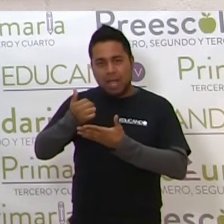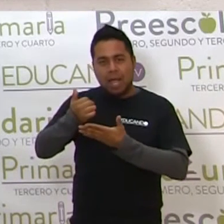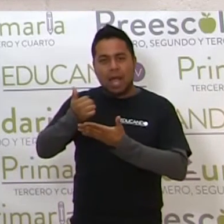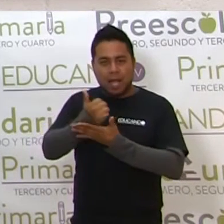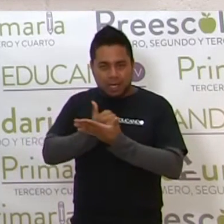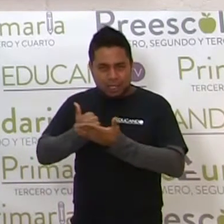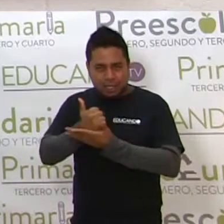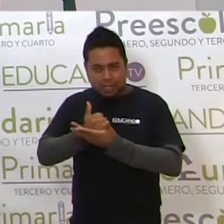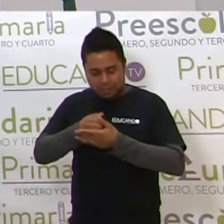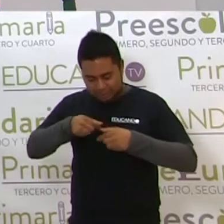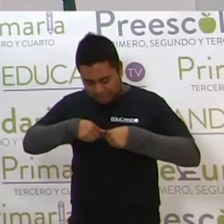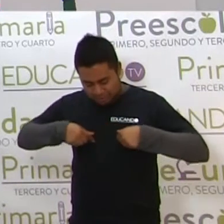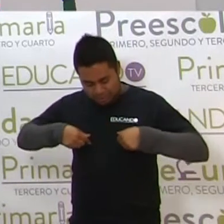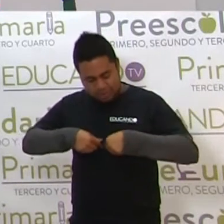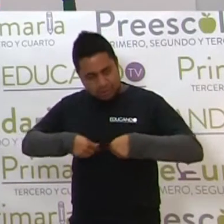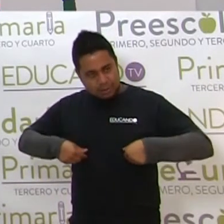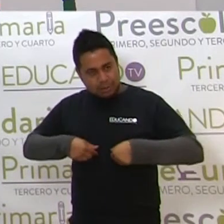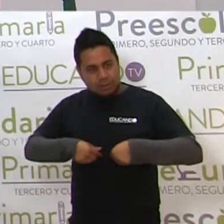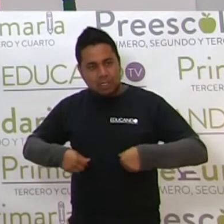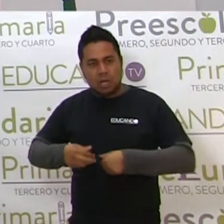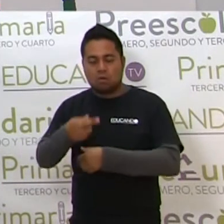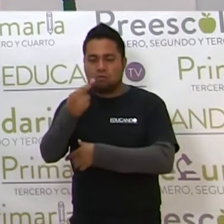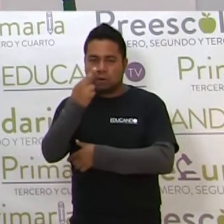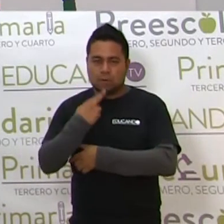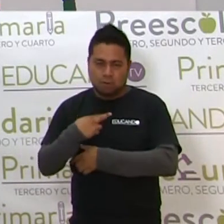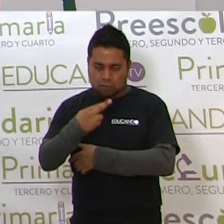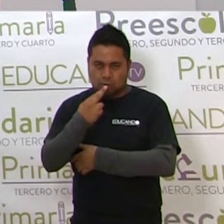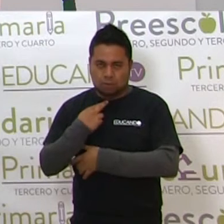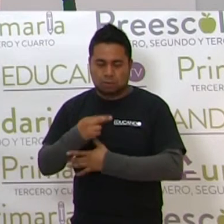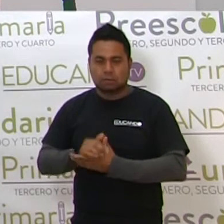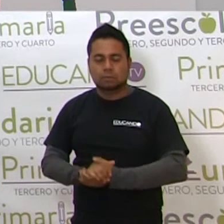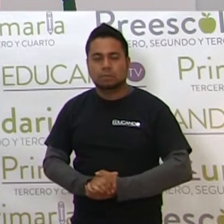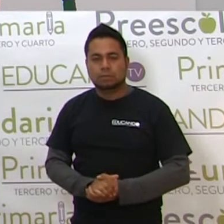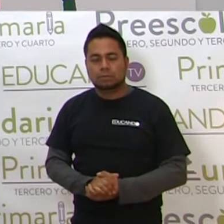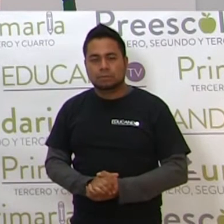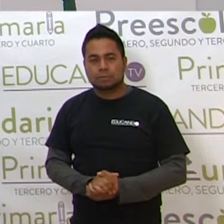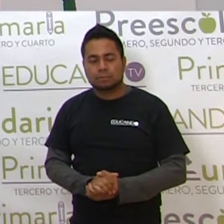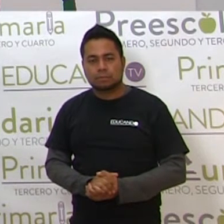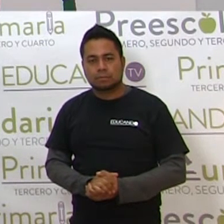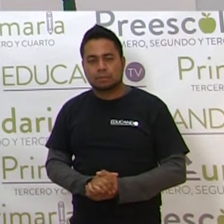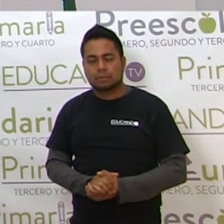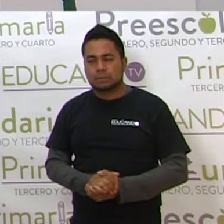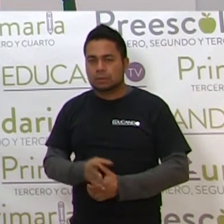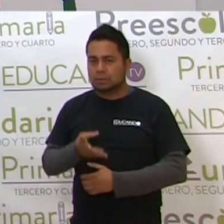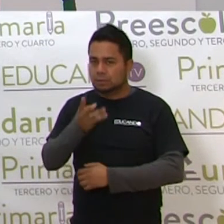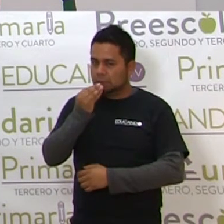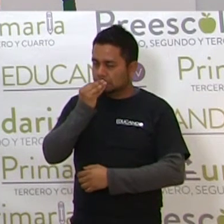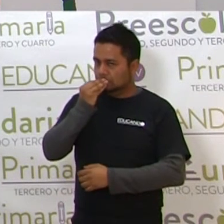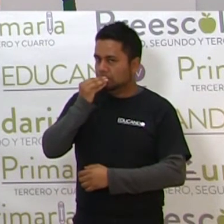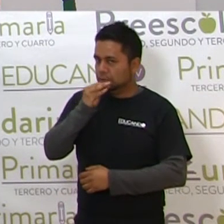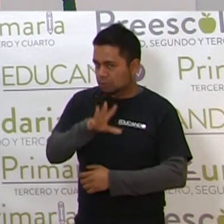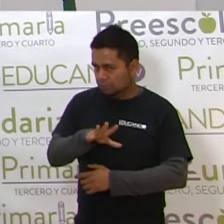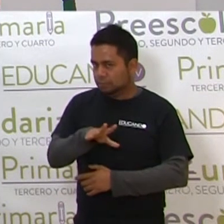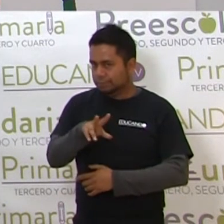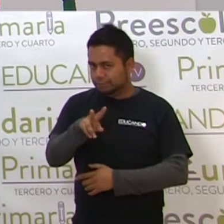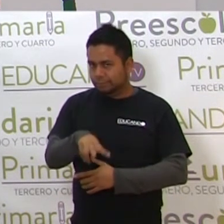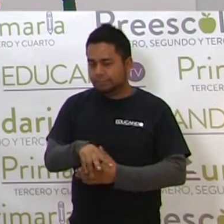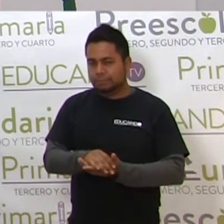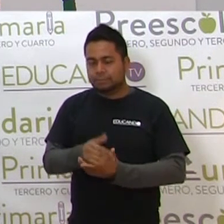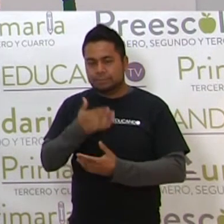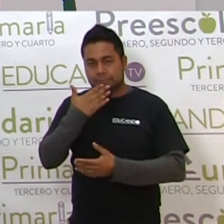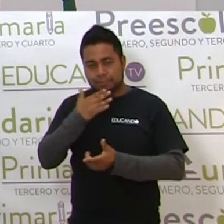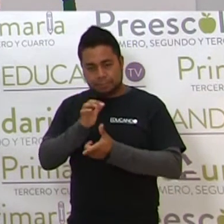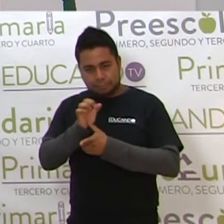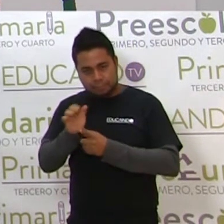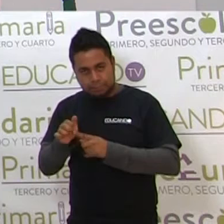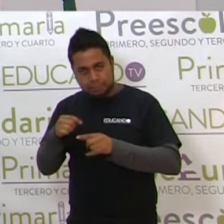de color rojo luce se ve muy bonito entonces cómo